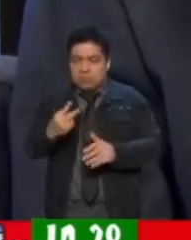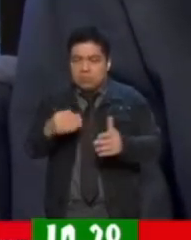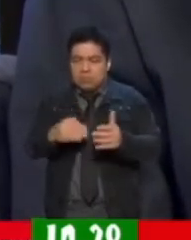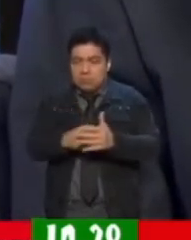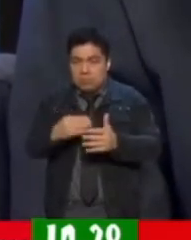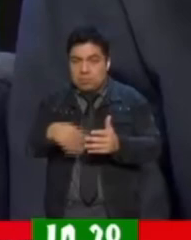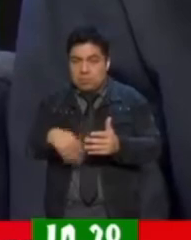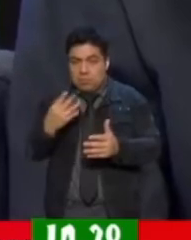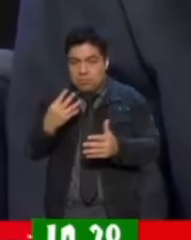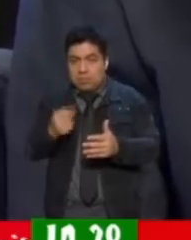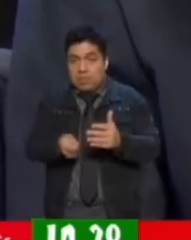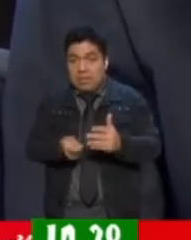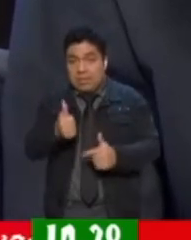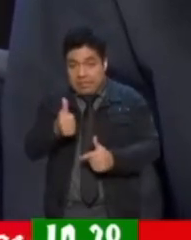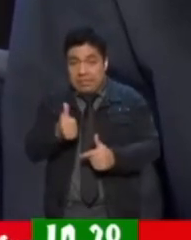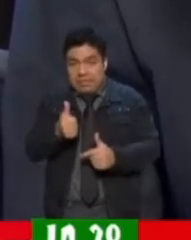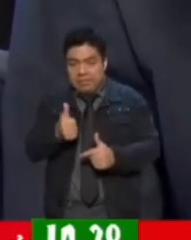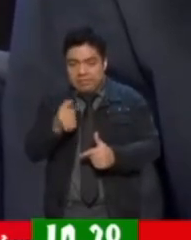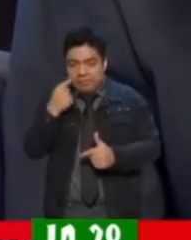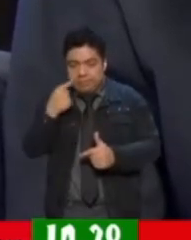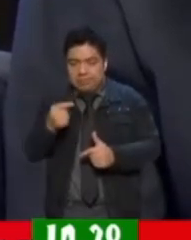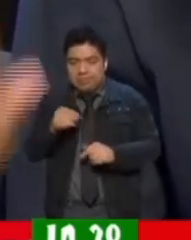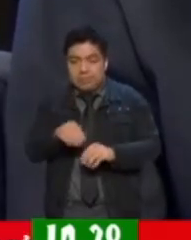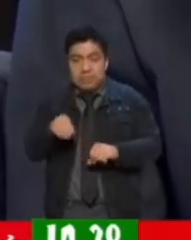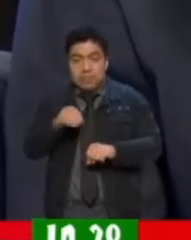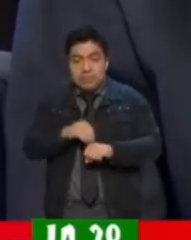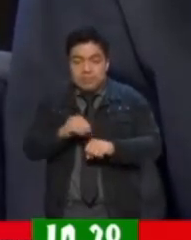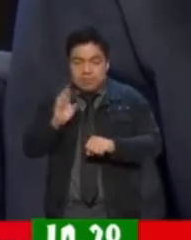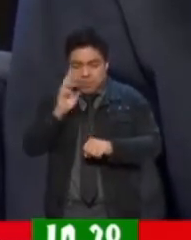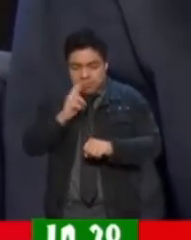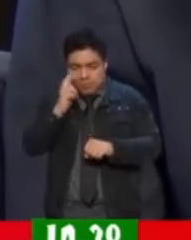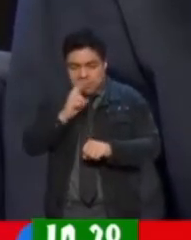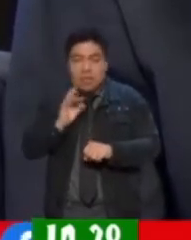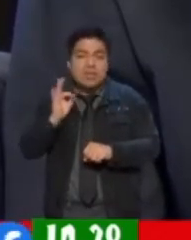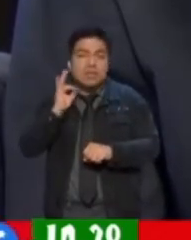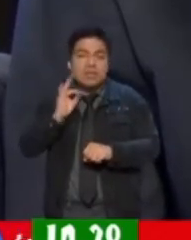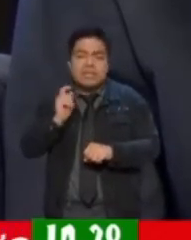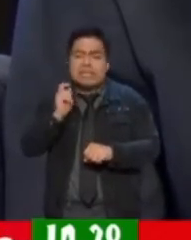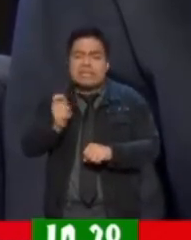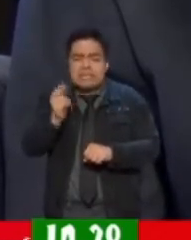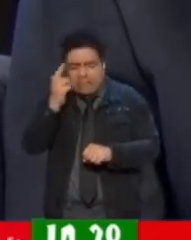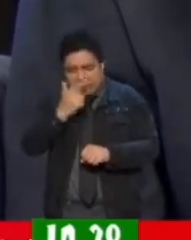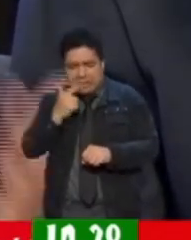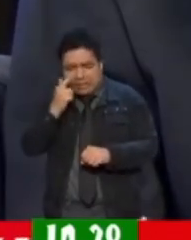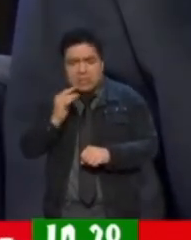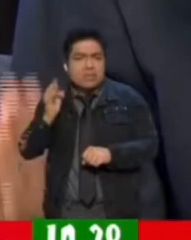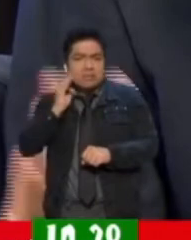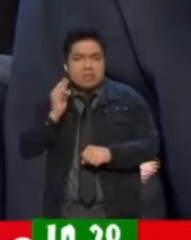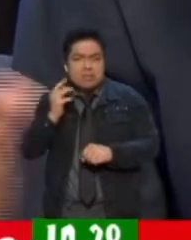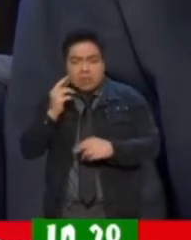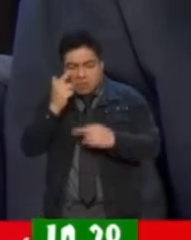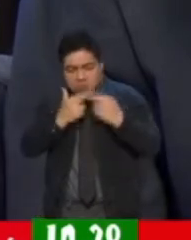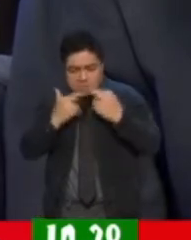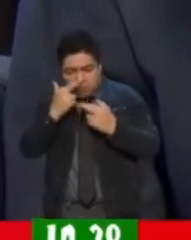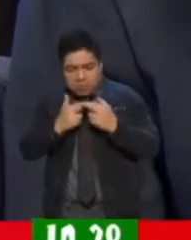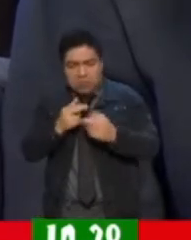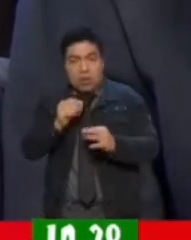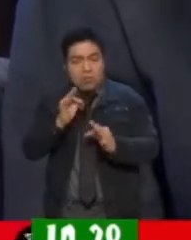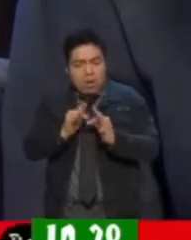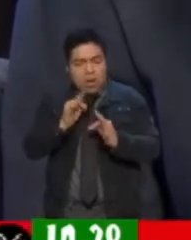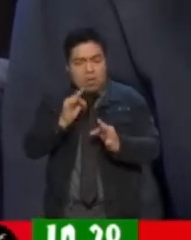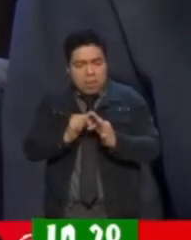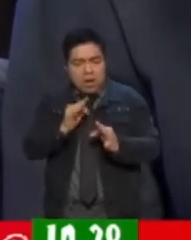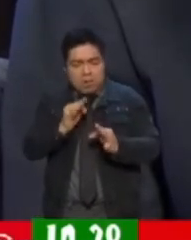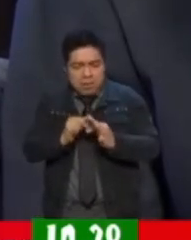2014. Y es el primer medio alternativo en auditorías fiscales. ¿Qué es la autoridad fiscal? Pues revisa que has cumplido correctamente con